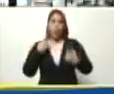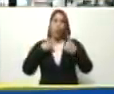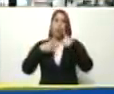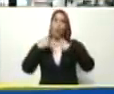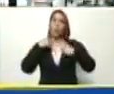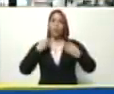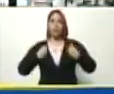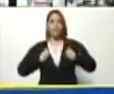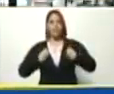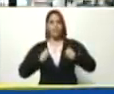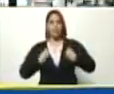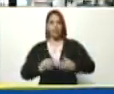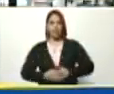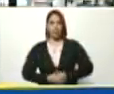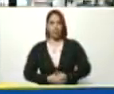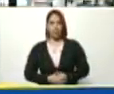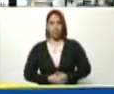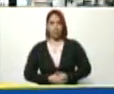vida.